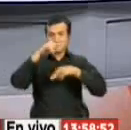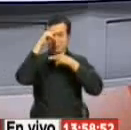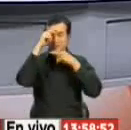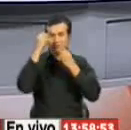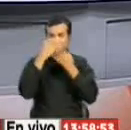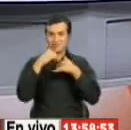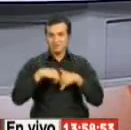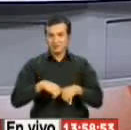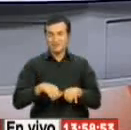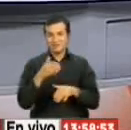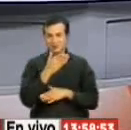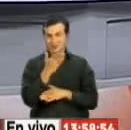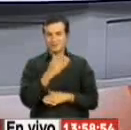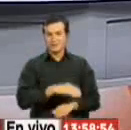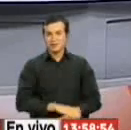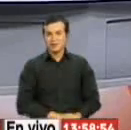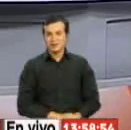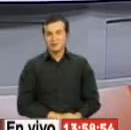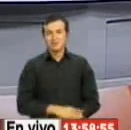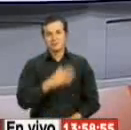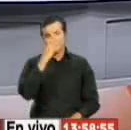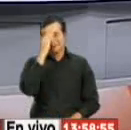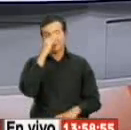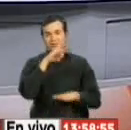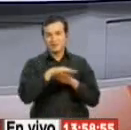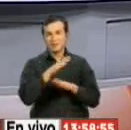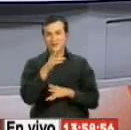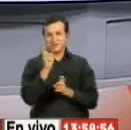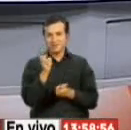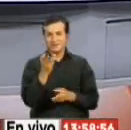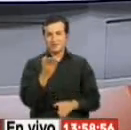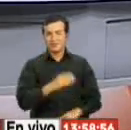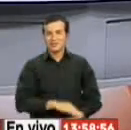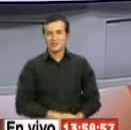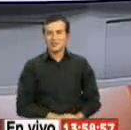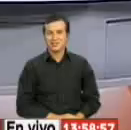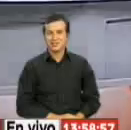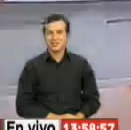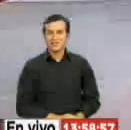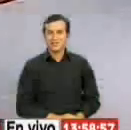nuestra emisión estelar de telediario que tengan todos muy buenas tardes y buen provecho